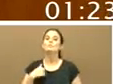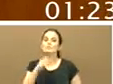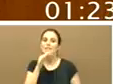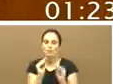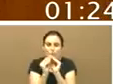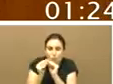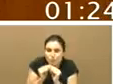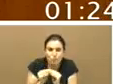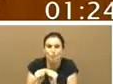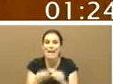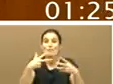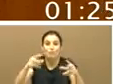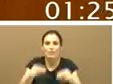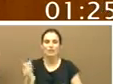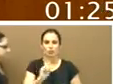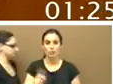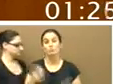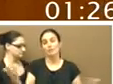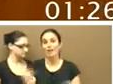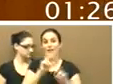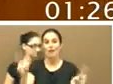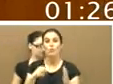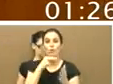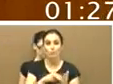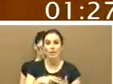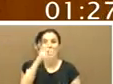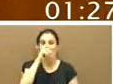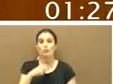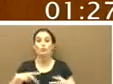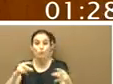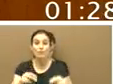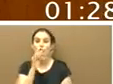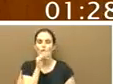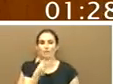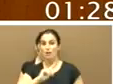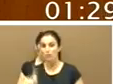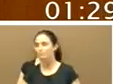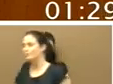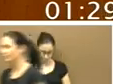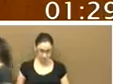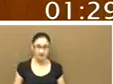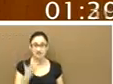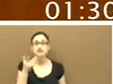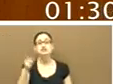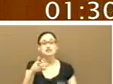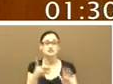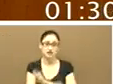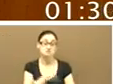Y evidentemente, si en dos mil años de historia no hemos acabado de hacer España, será porque es un